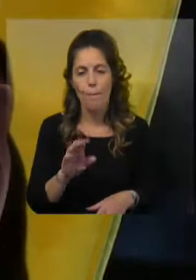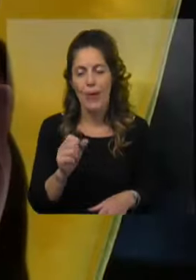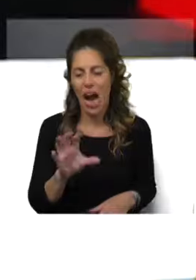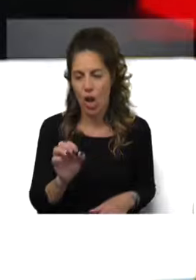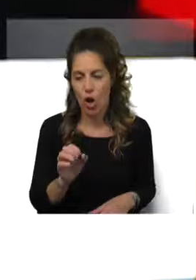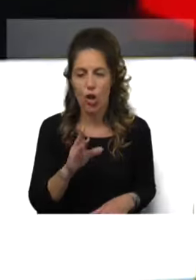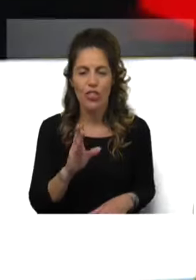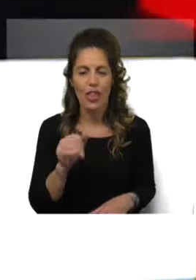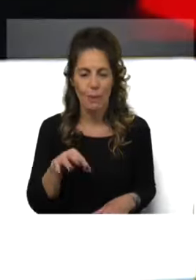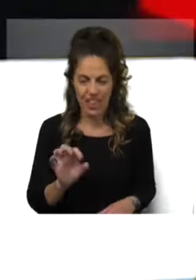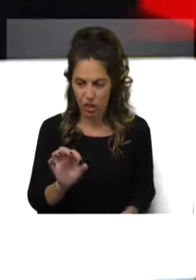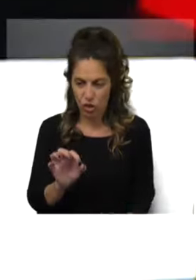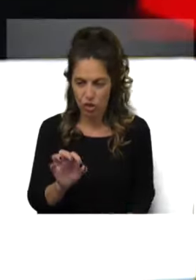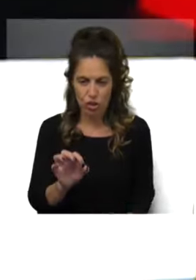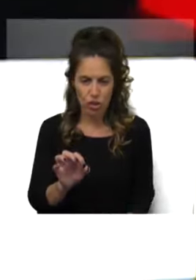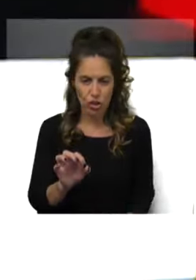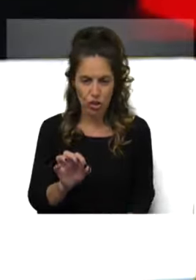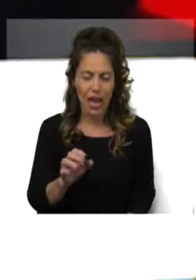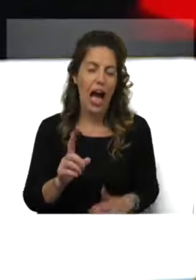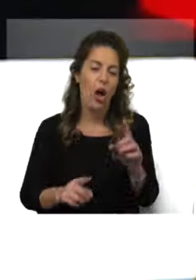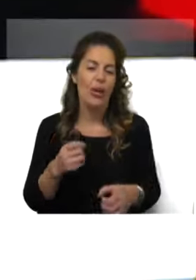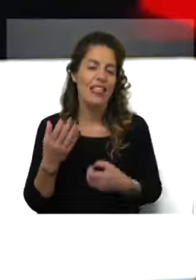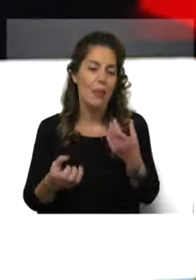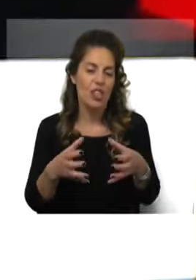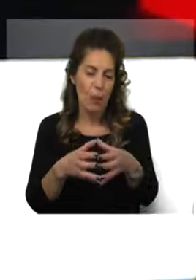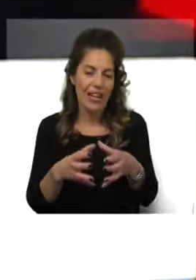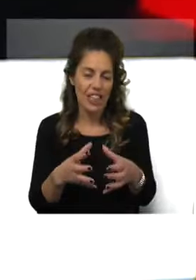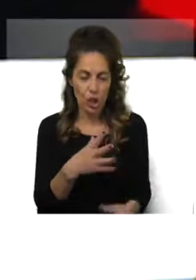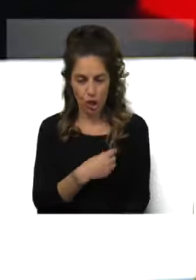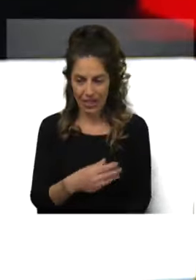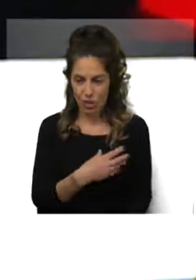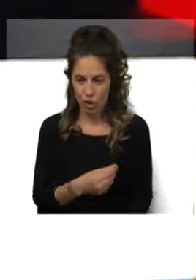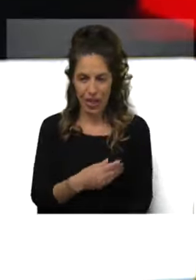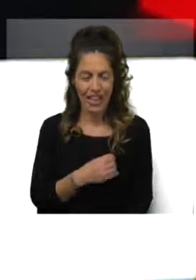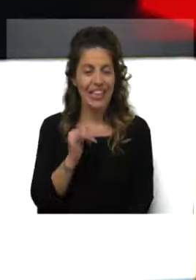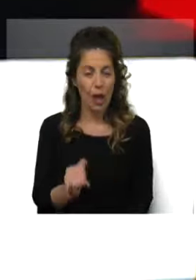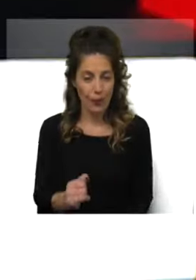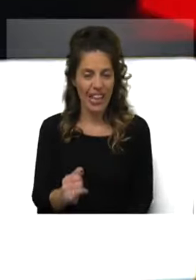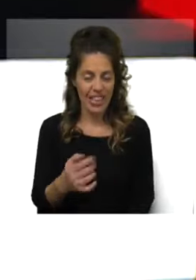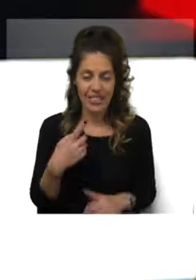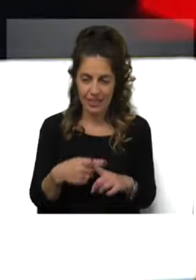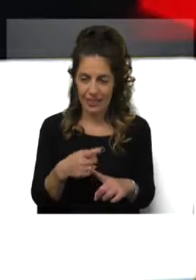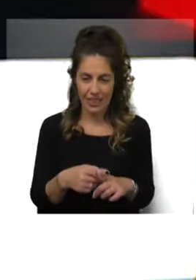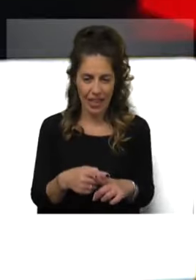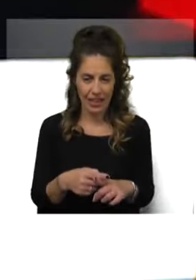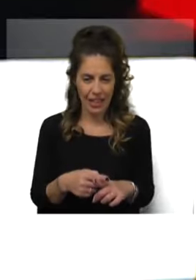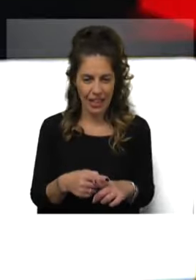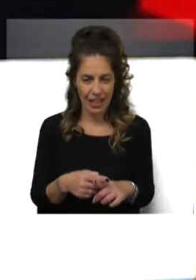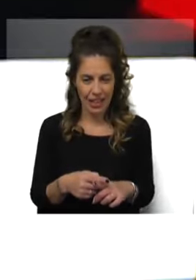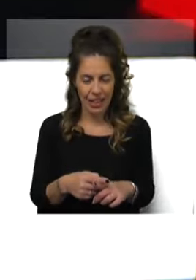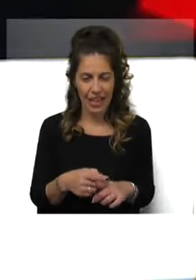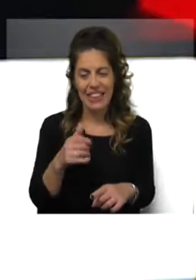Pintos eh algunas expresiones del partido Nacional que también existían eh canalizaban